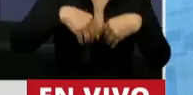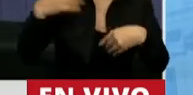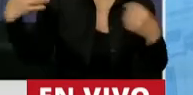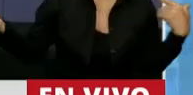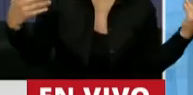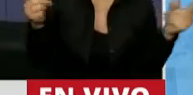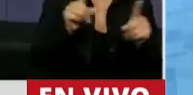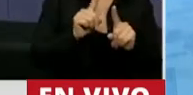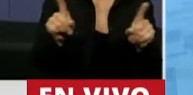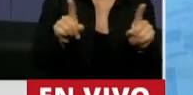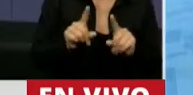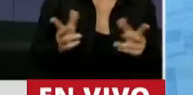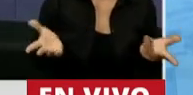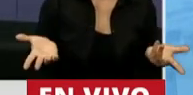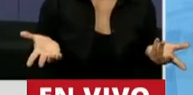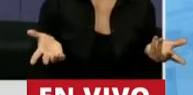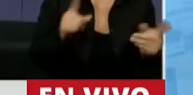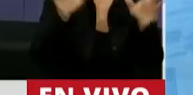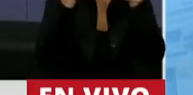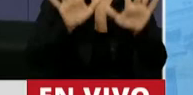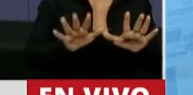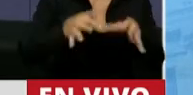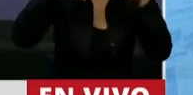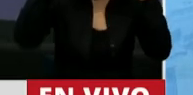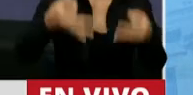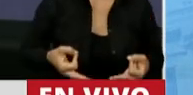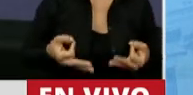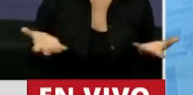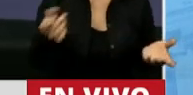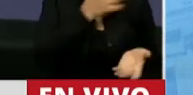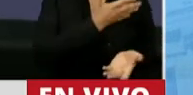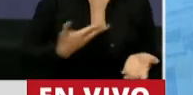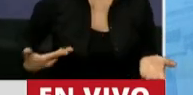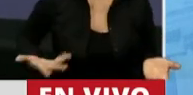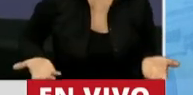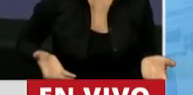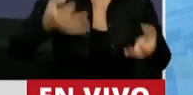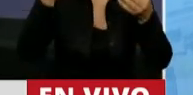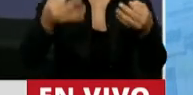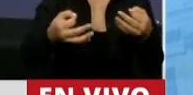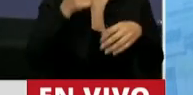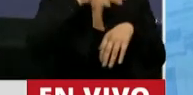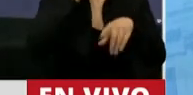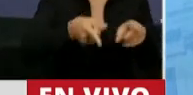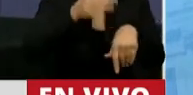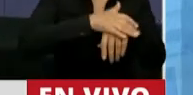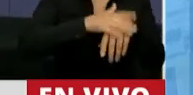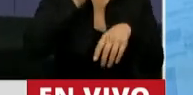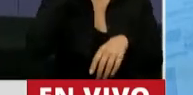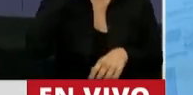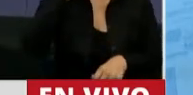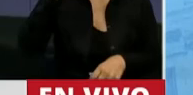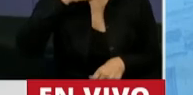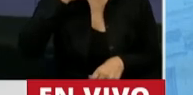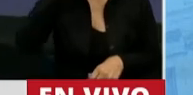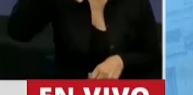vecinos de la Ciudad de Buenos Aires a tirarlos, sino que estaba todo absolutamente planificado. Seguramente ahí estuvo atrás Javier Grossman, con